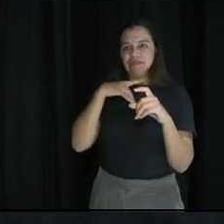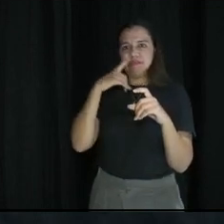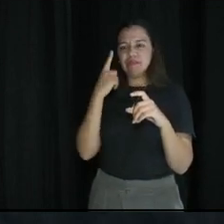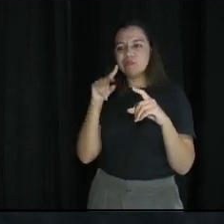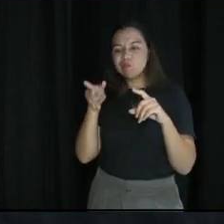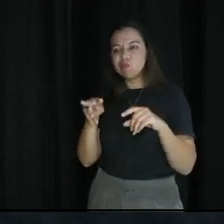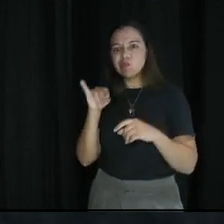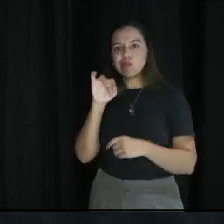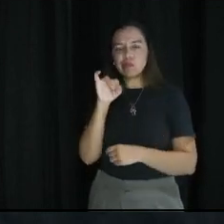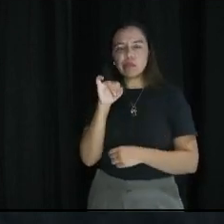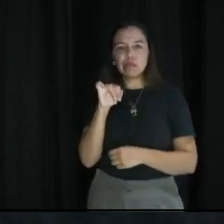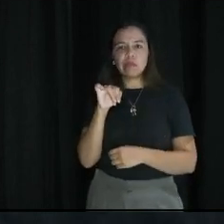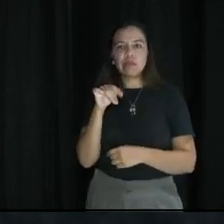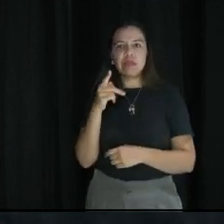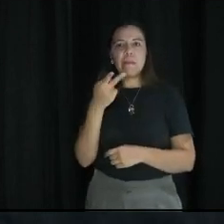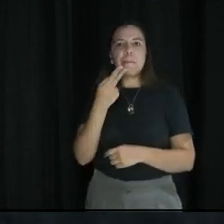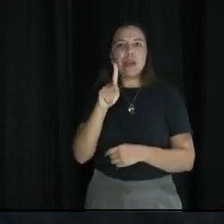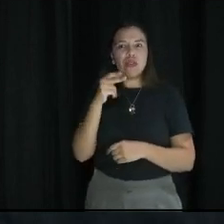rasgos